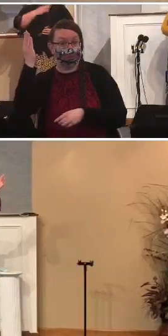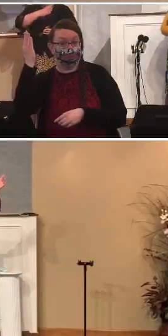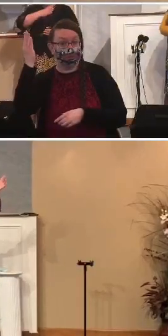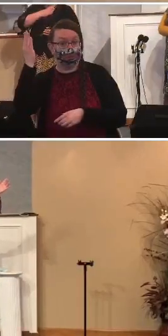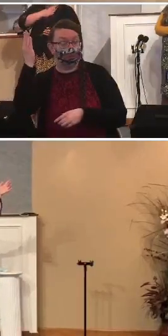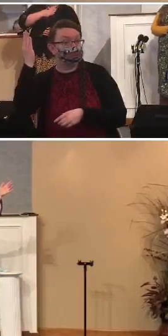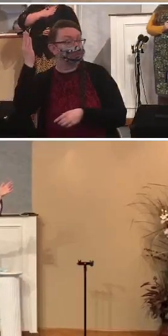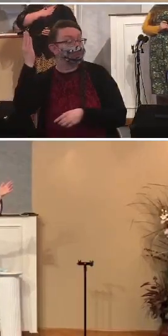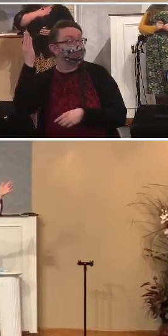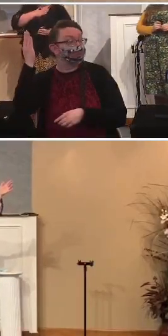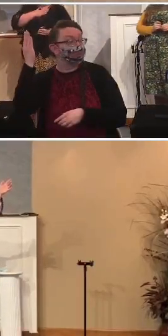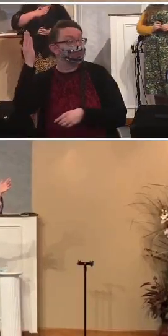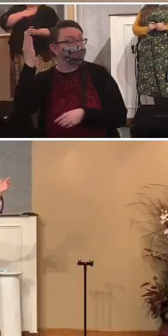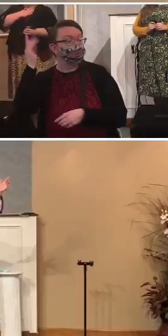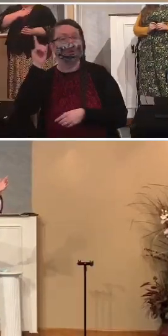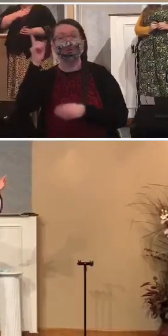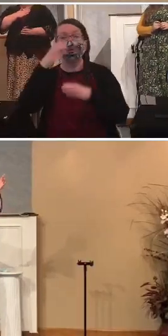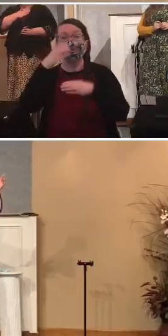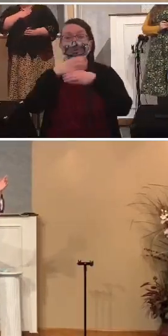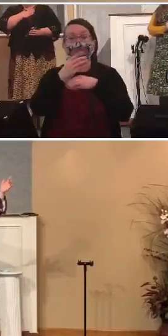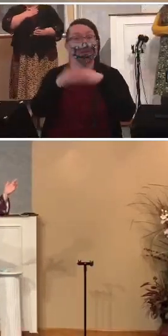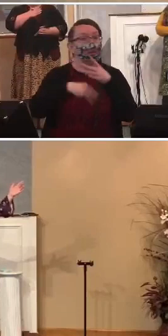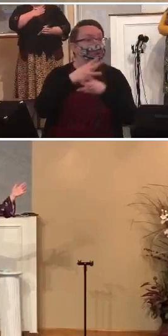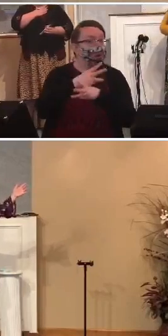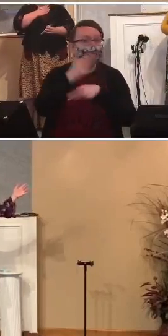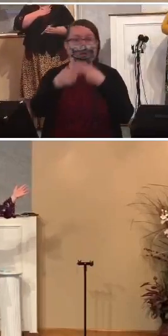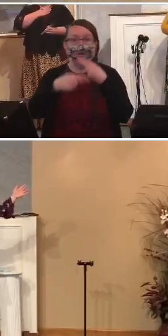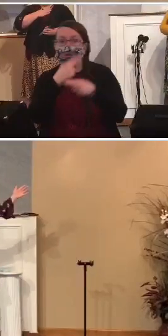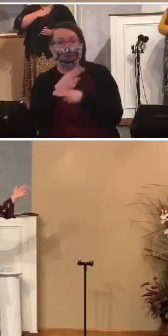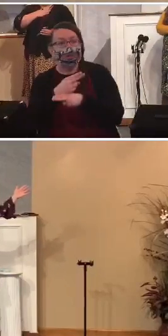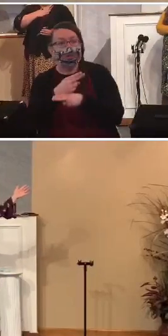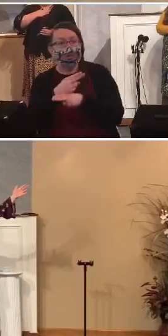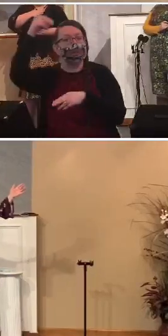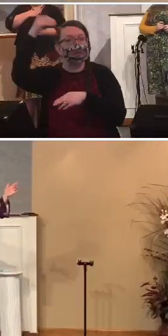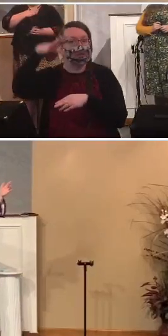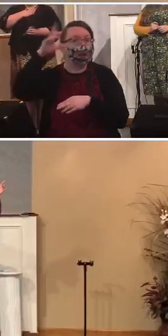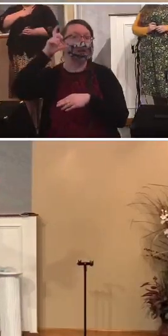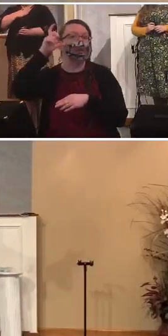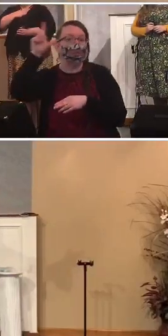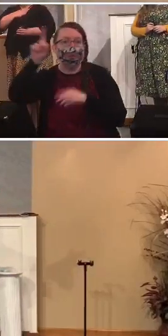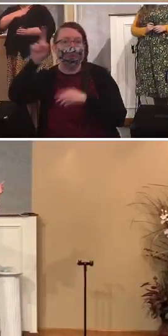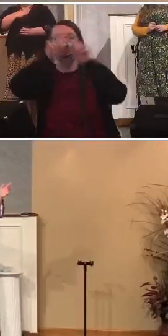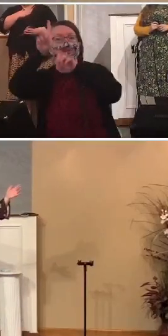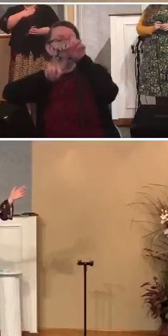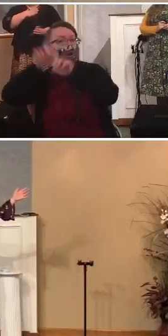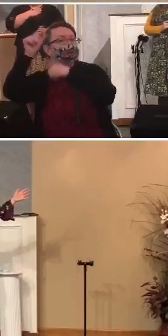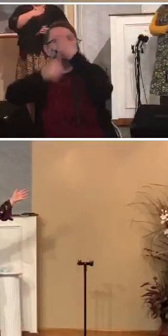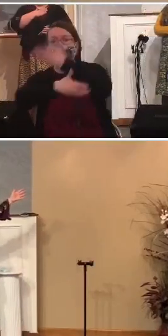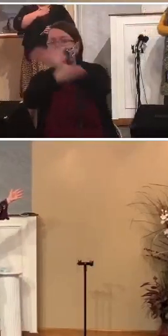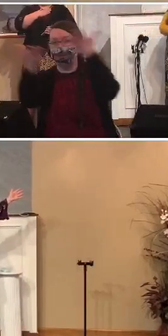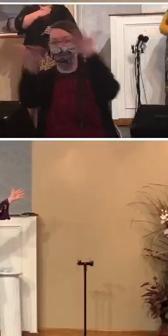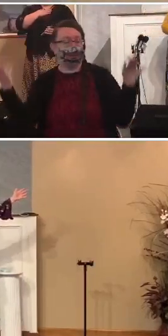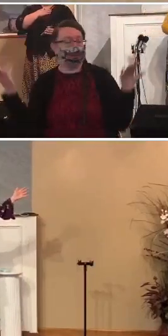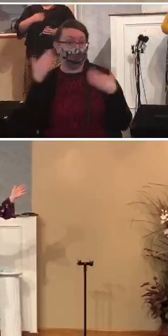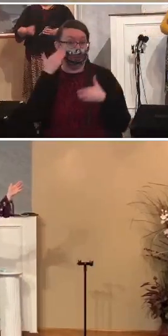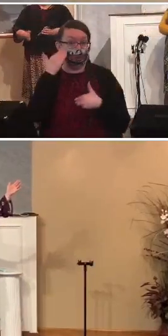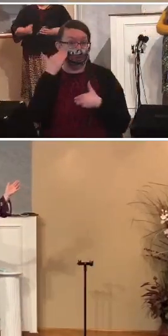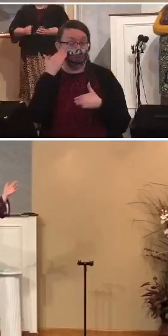mundo y el universo y el sol y la luna y las estrellas y todo lo que nosotros sabemos y aún no